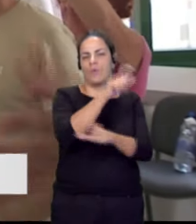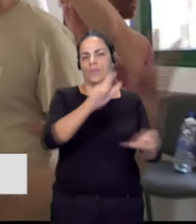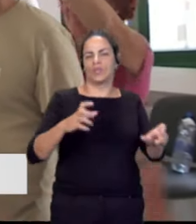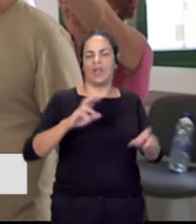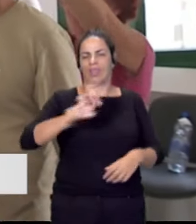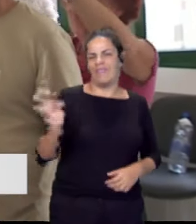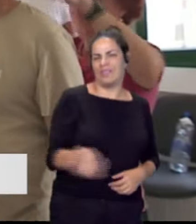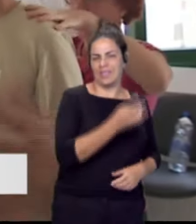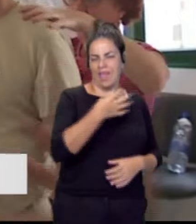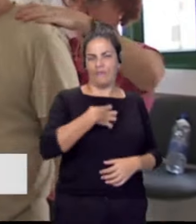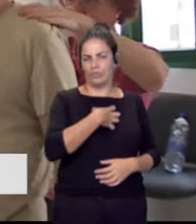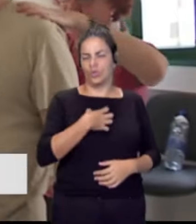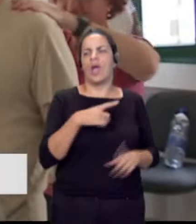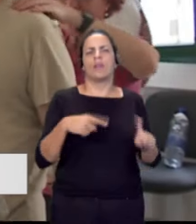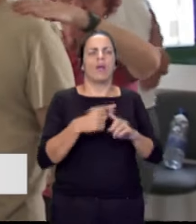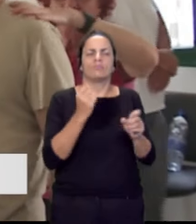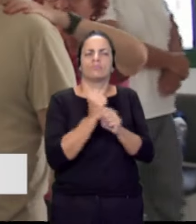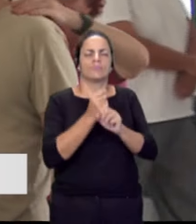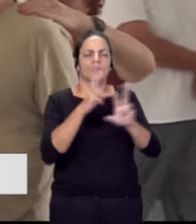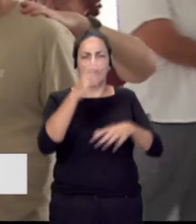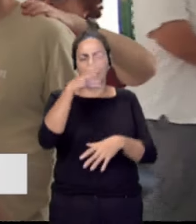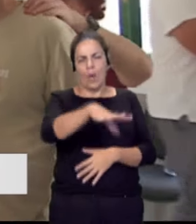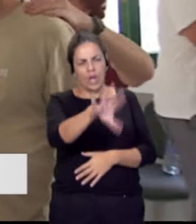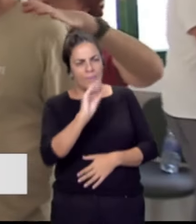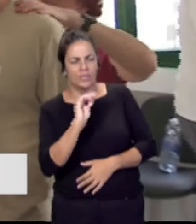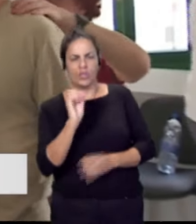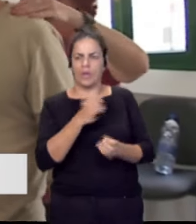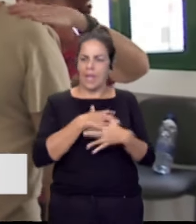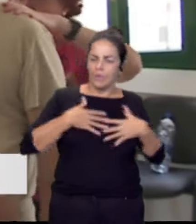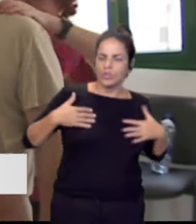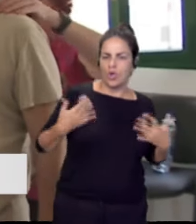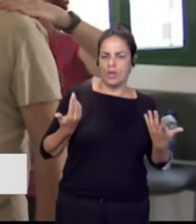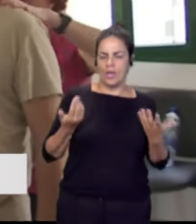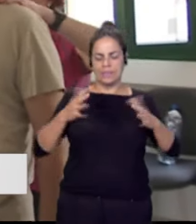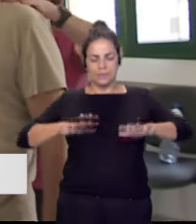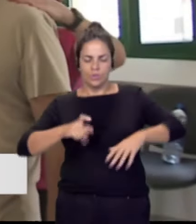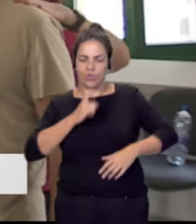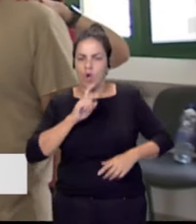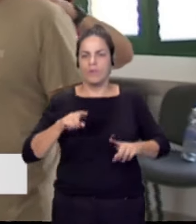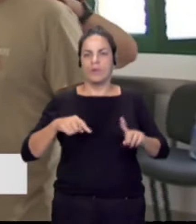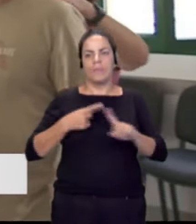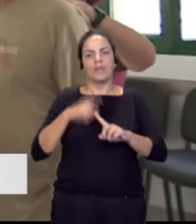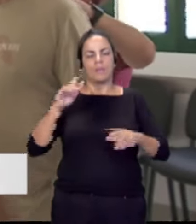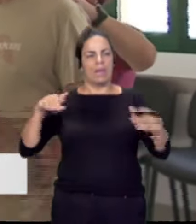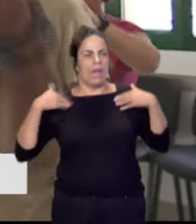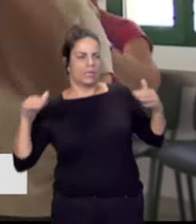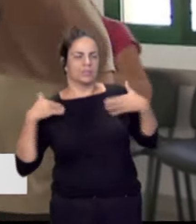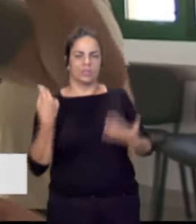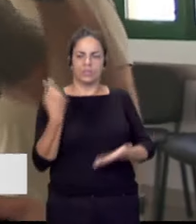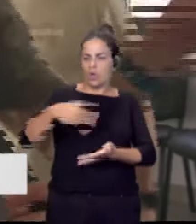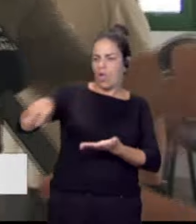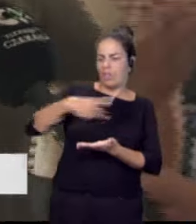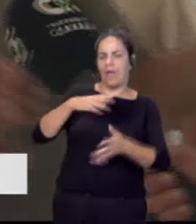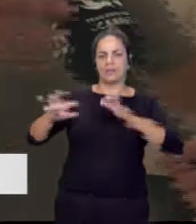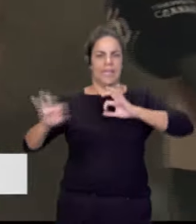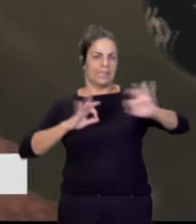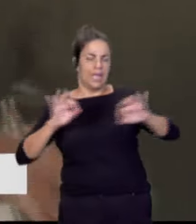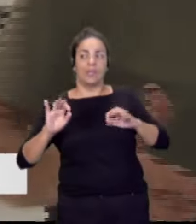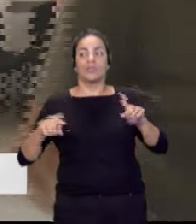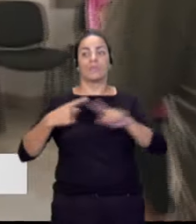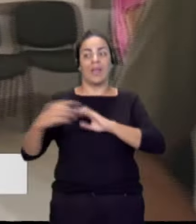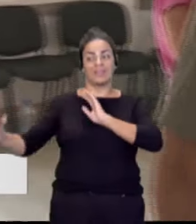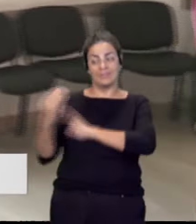trabajar la comprensión, las emociones, en la manera de estar y sobre todo hacer ejercicio, hacer danza, teatro y sobre todo nada, está financiado